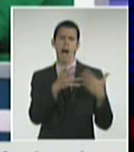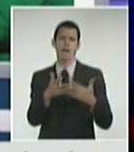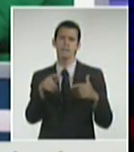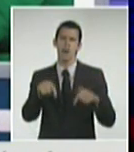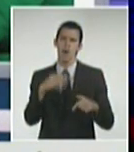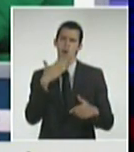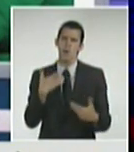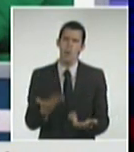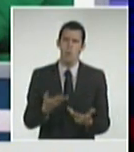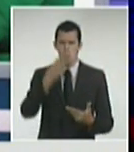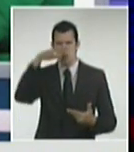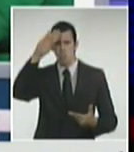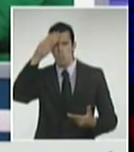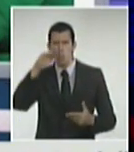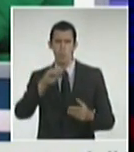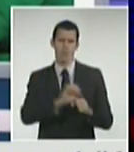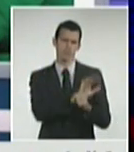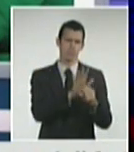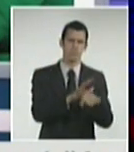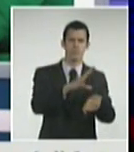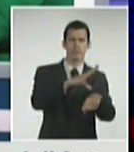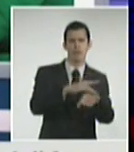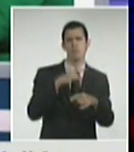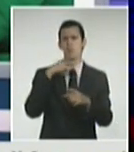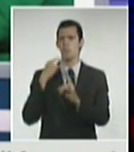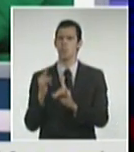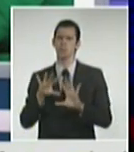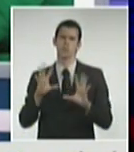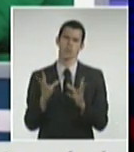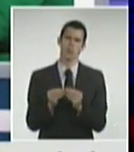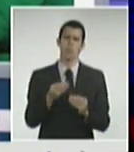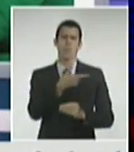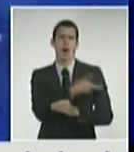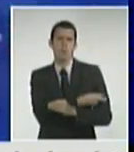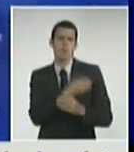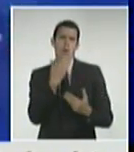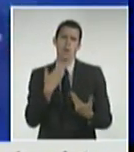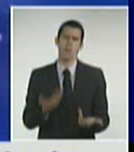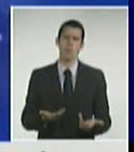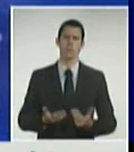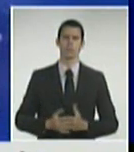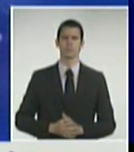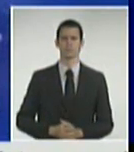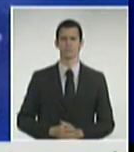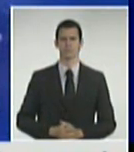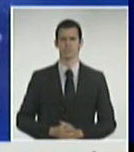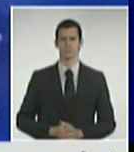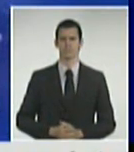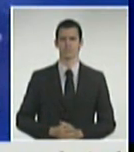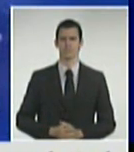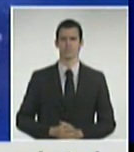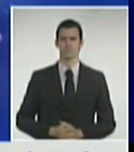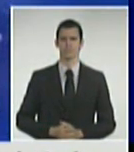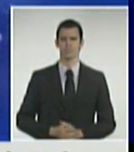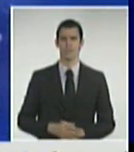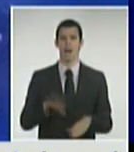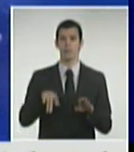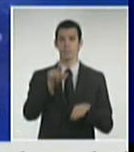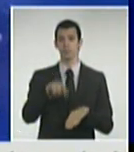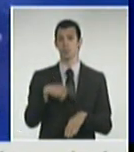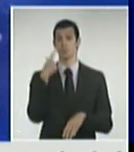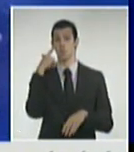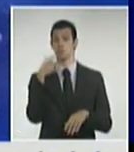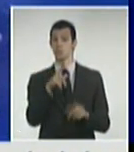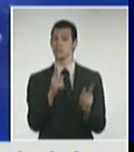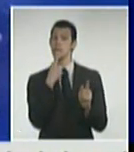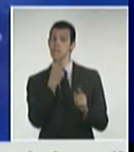de Cuba. Como también me han dicho, si esto es resumido, no queremos verlo extendido, ¿no? Pero bueno, resumidamente... Es buena la explicación